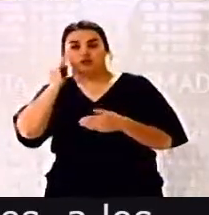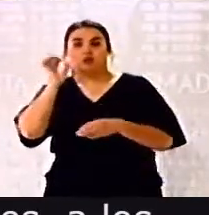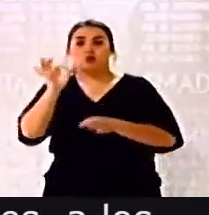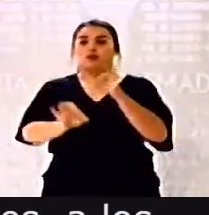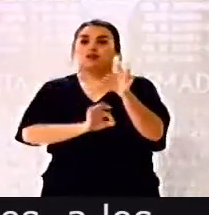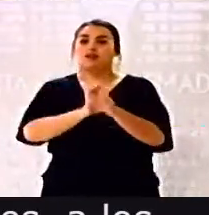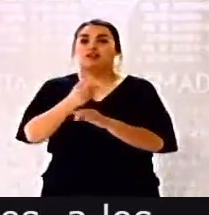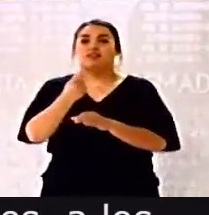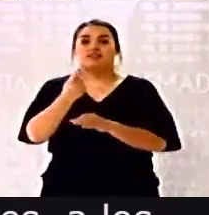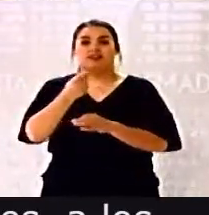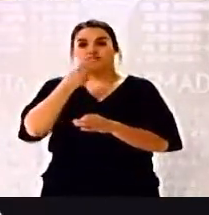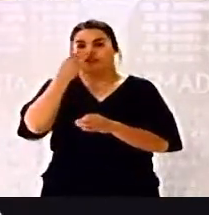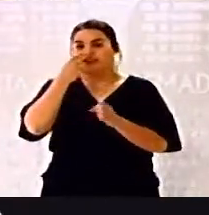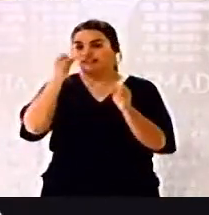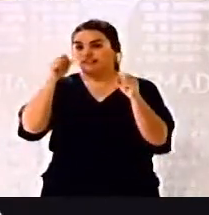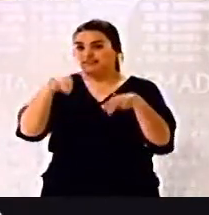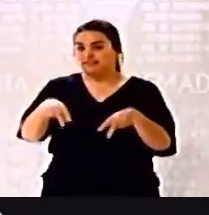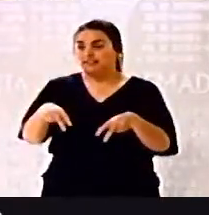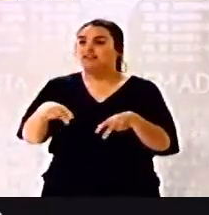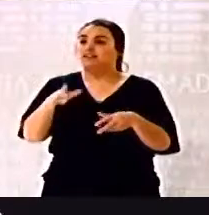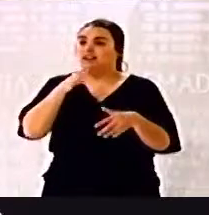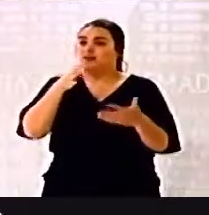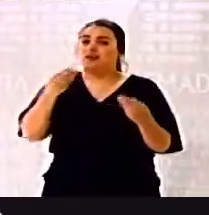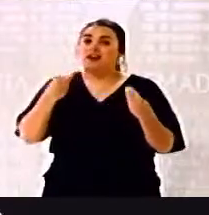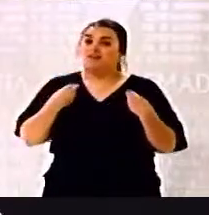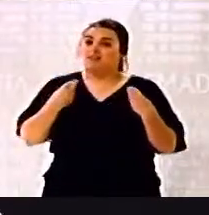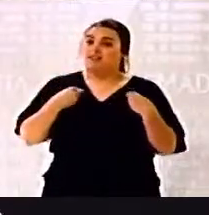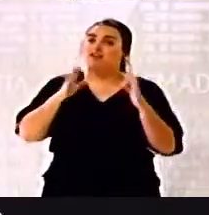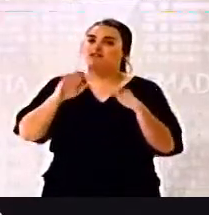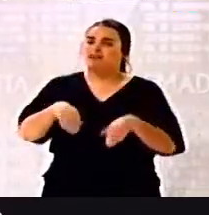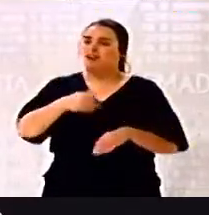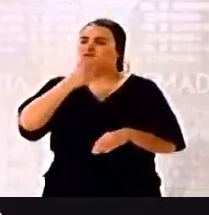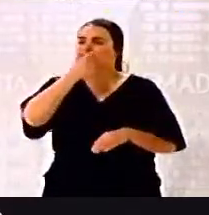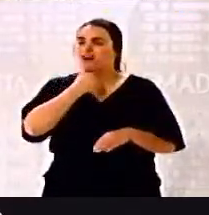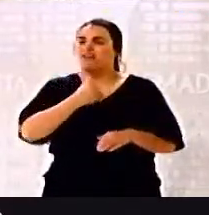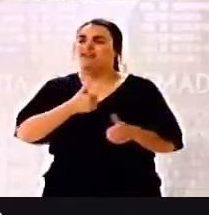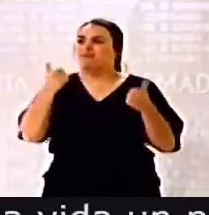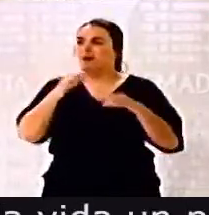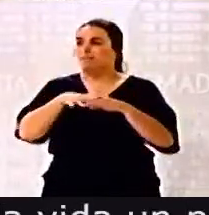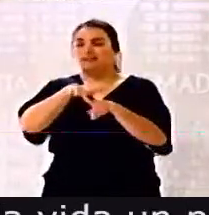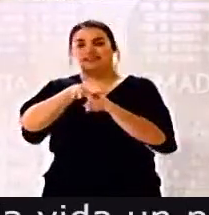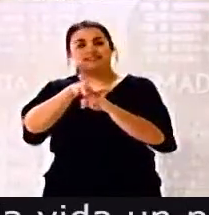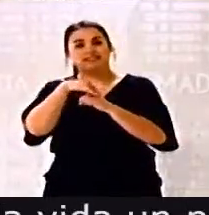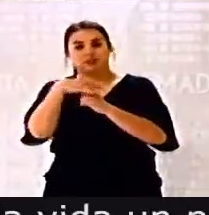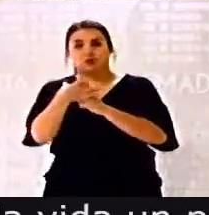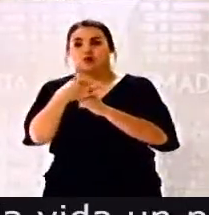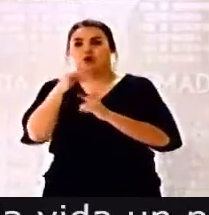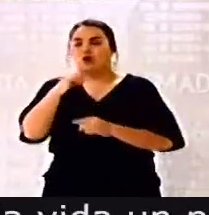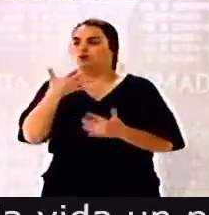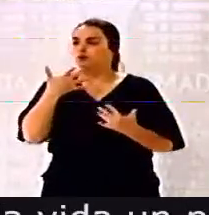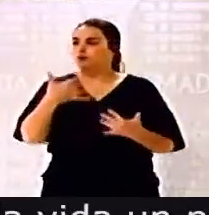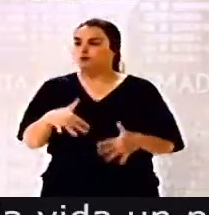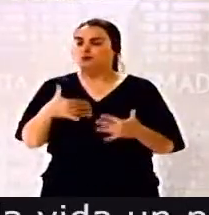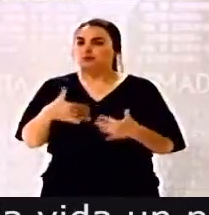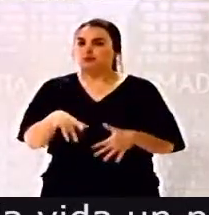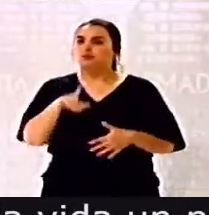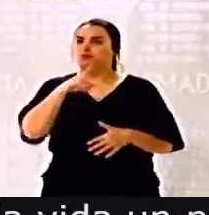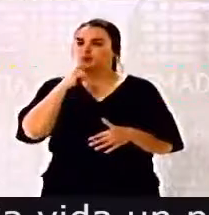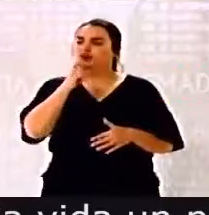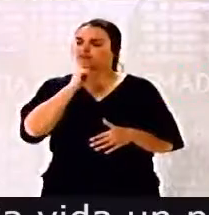no gubernamentales que nos están haciendo la vida un poquito más fácil en esta situación